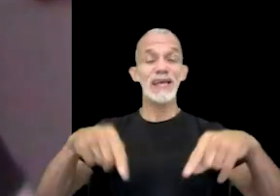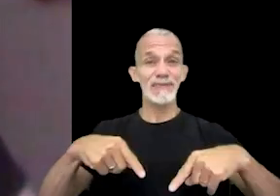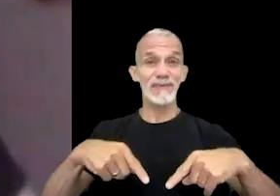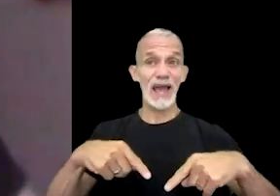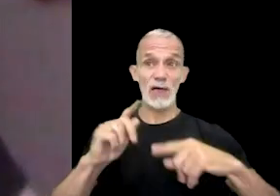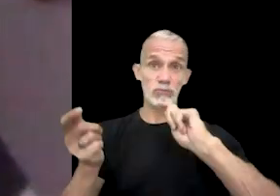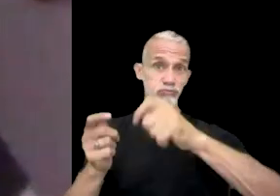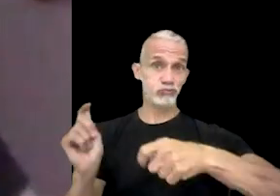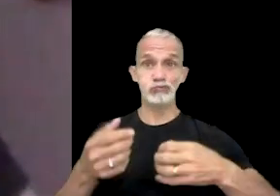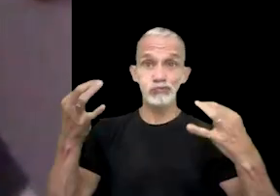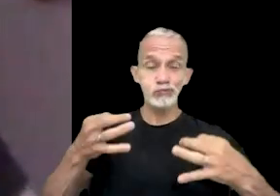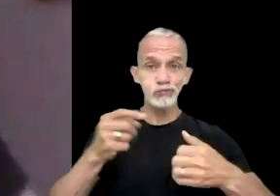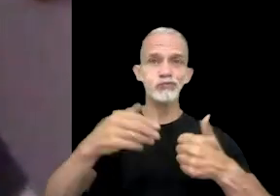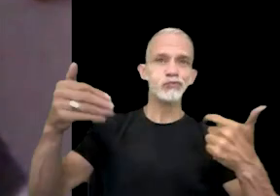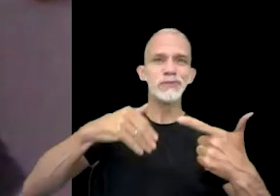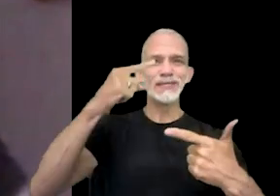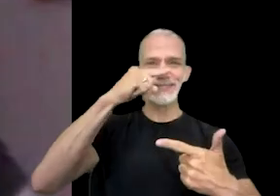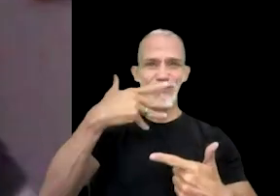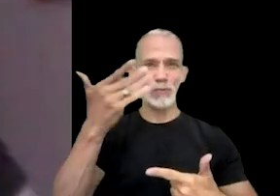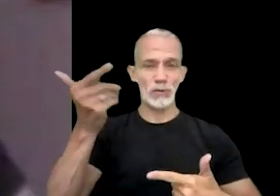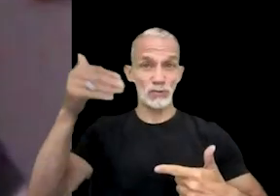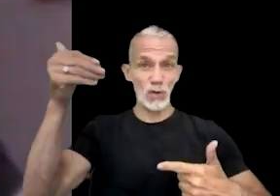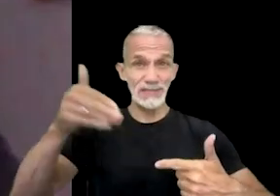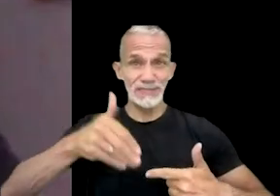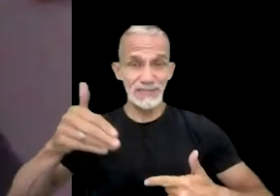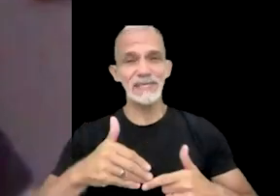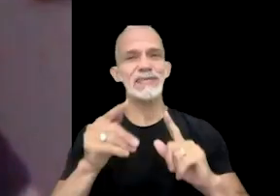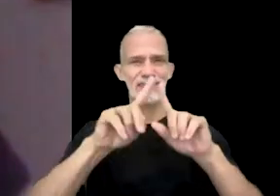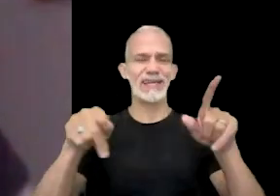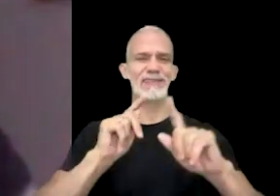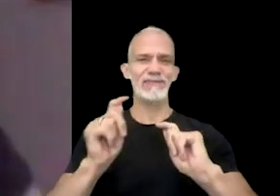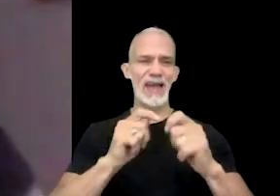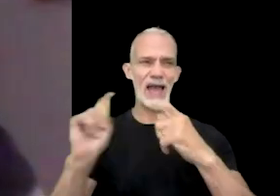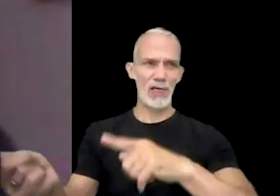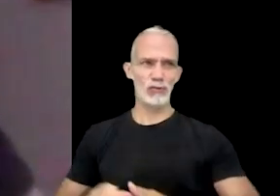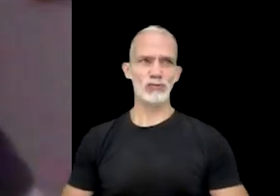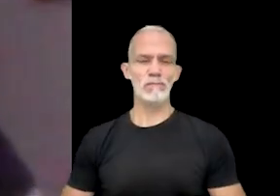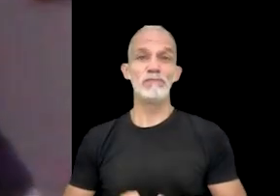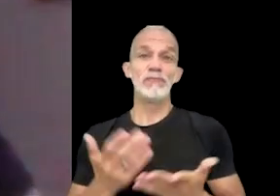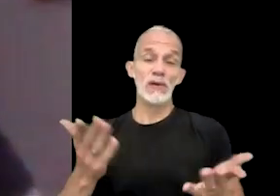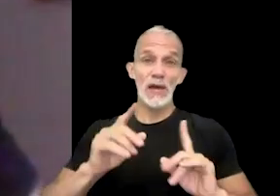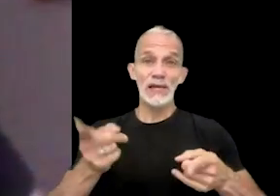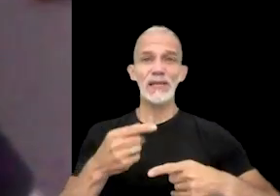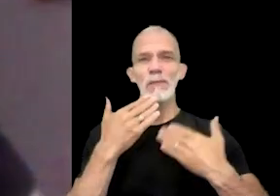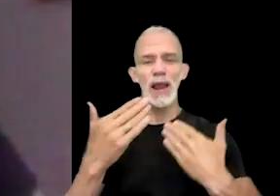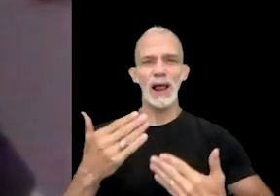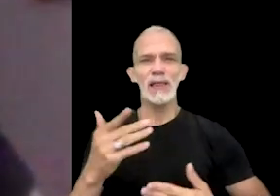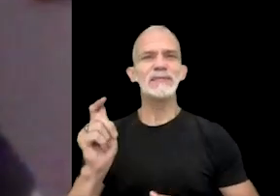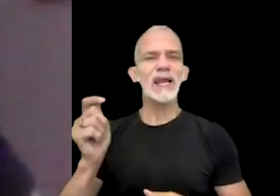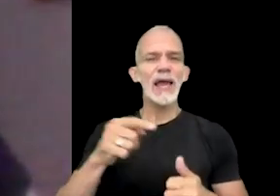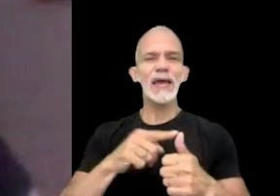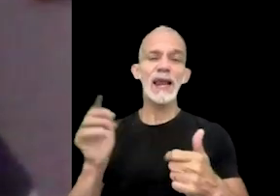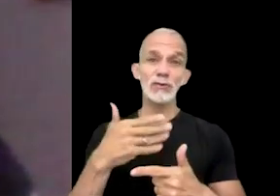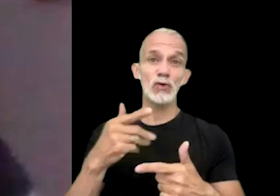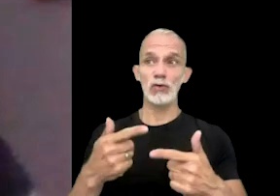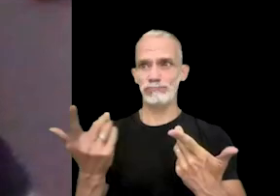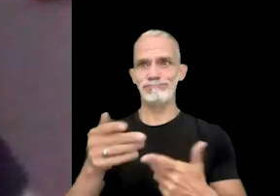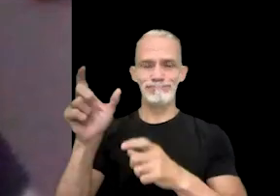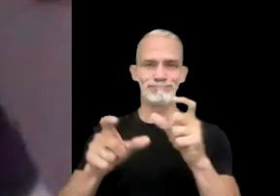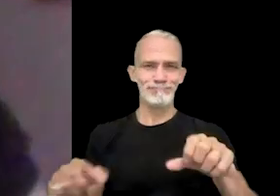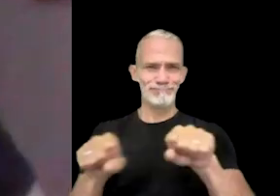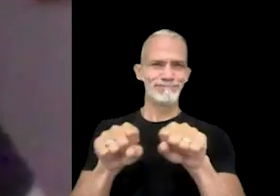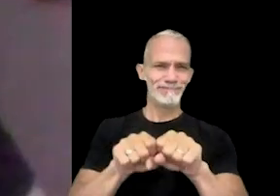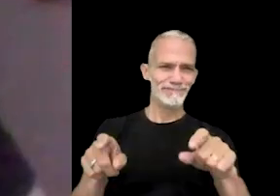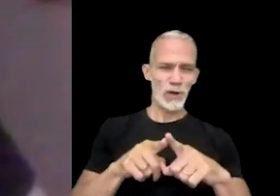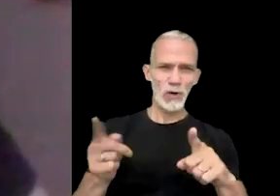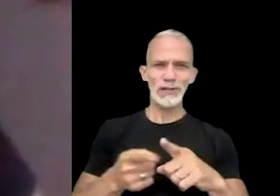quienes hayan cumplido con el 75% de asistencia. Y bueno, finalmente también agradecer a todos los participantes de todo el